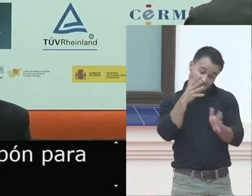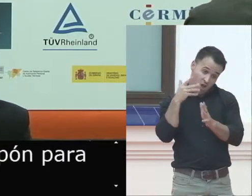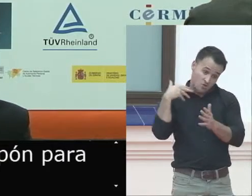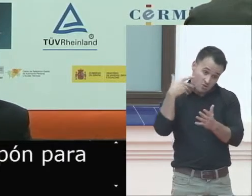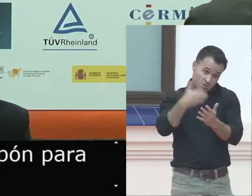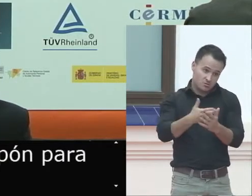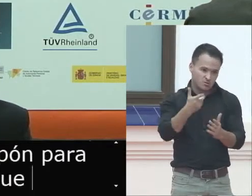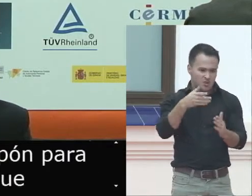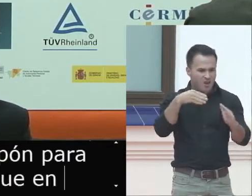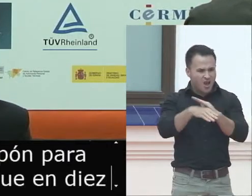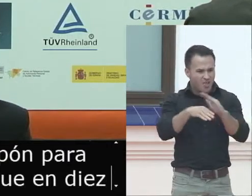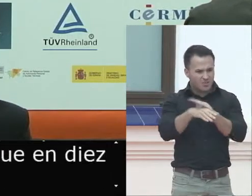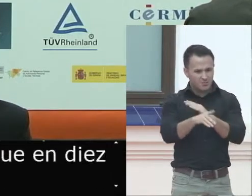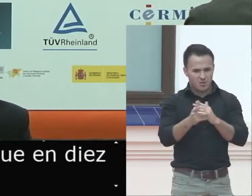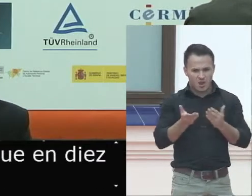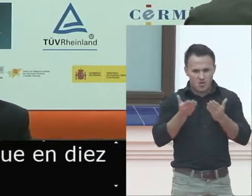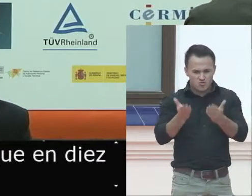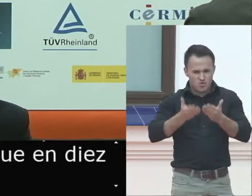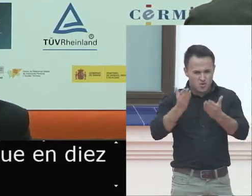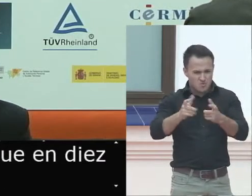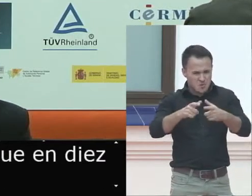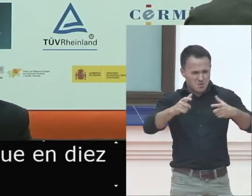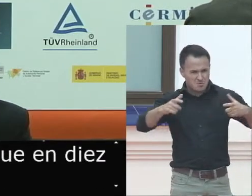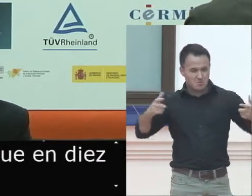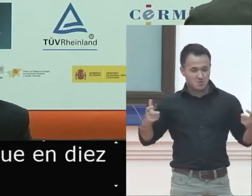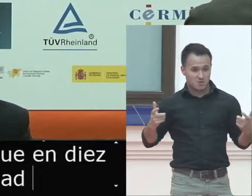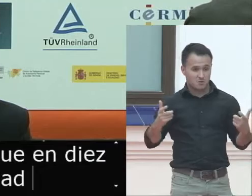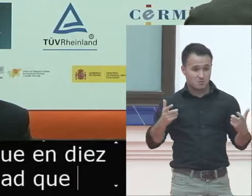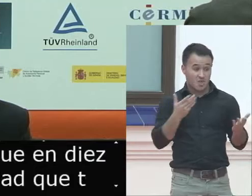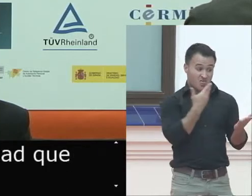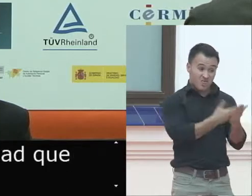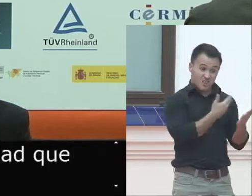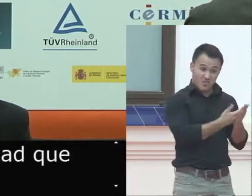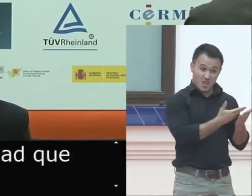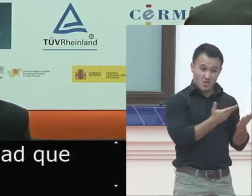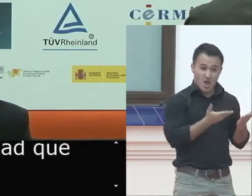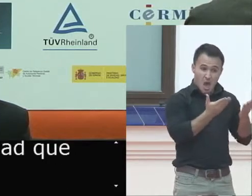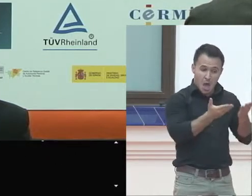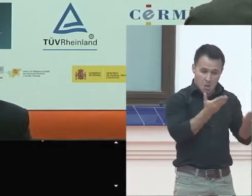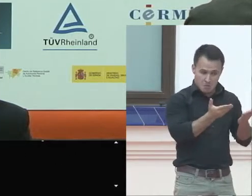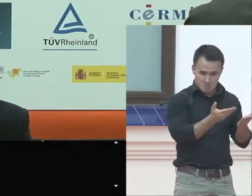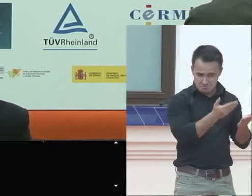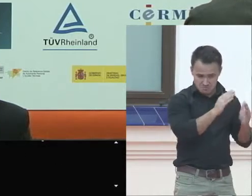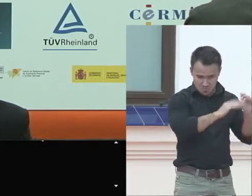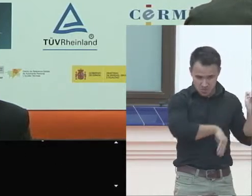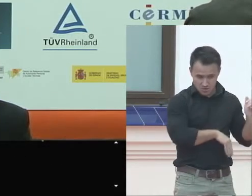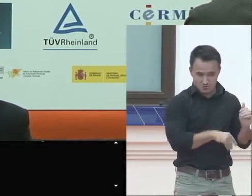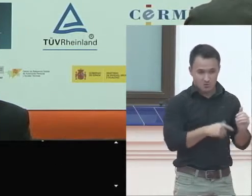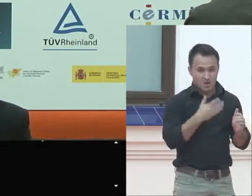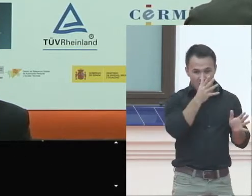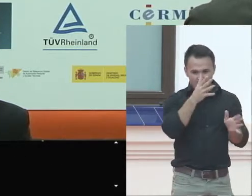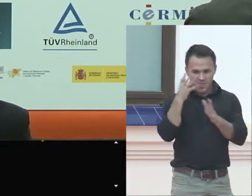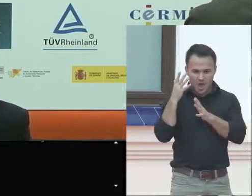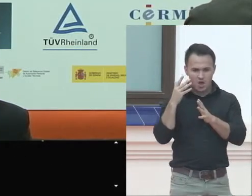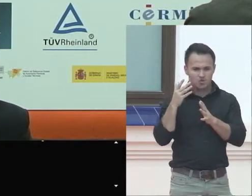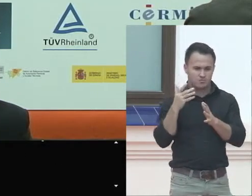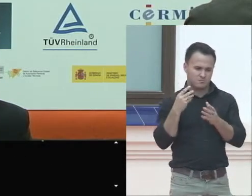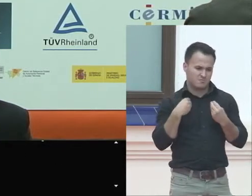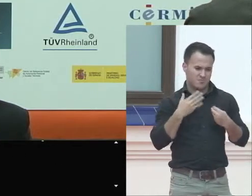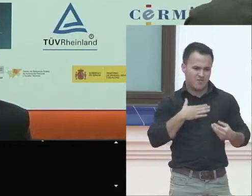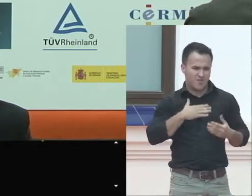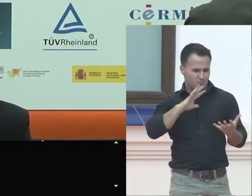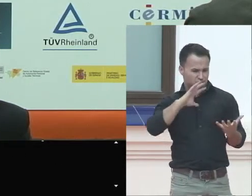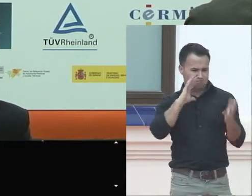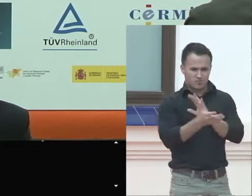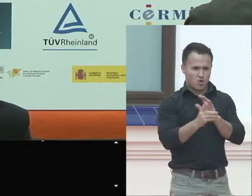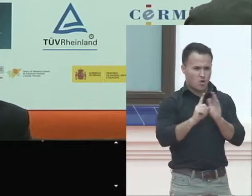certificaciones. Yo prácticamente en 10 años Mi vida como persona con discapacidad ha cambiado